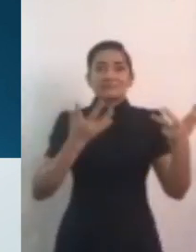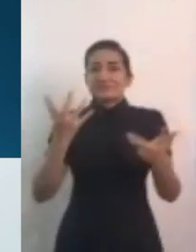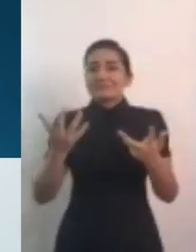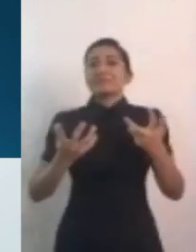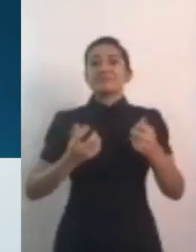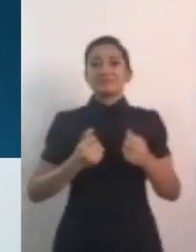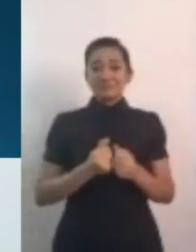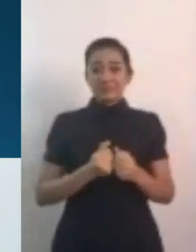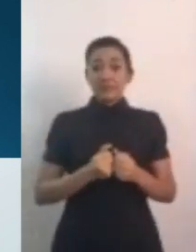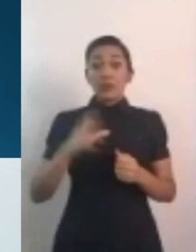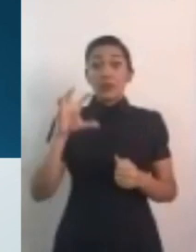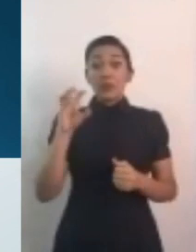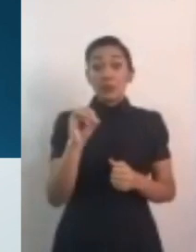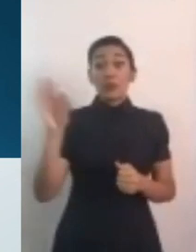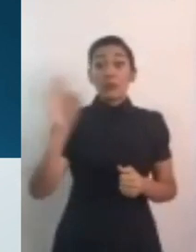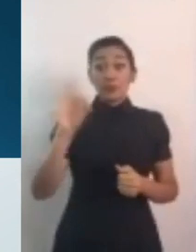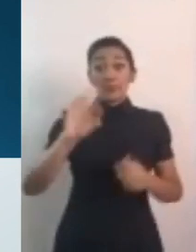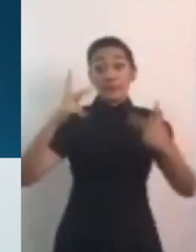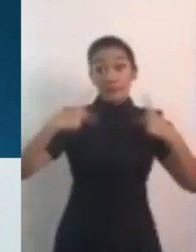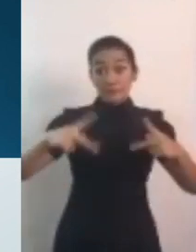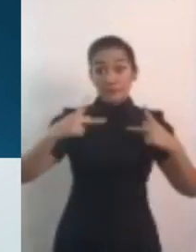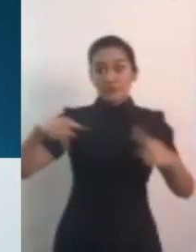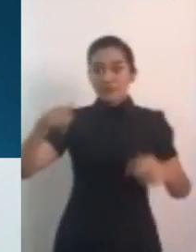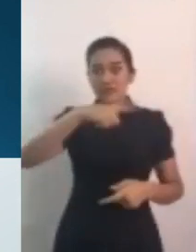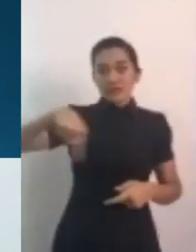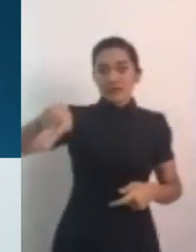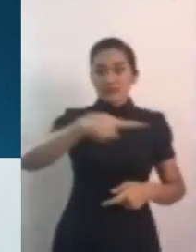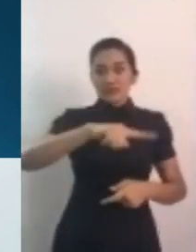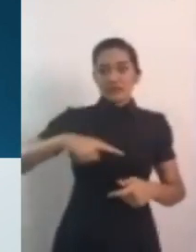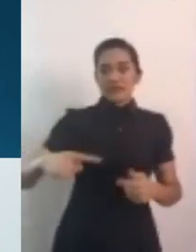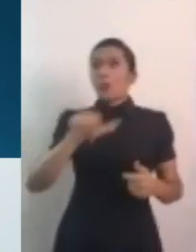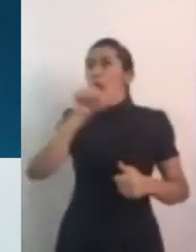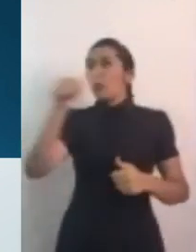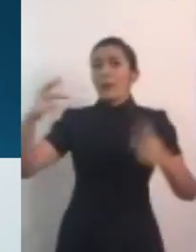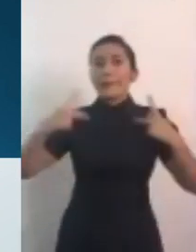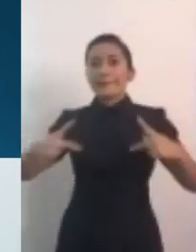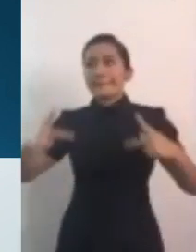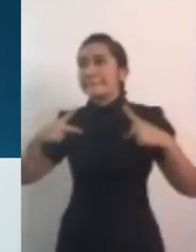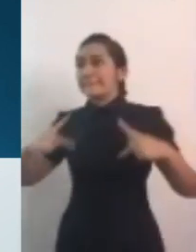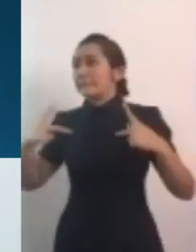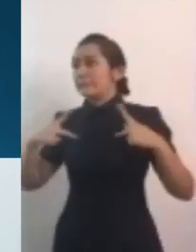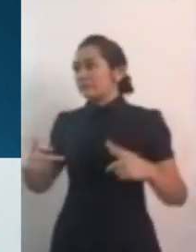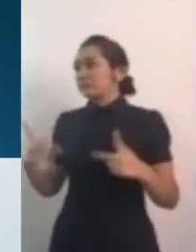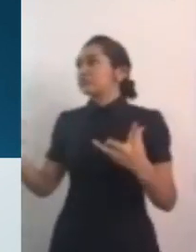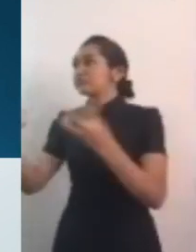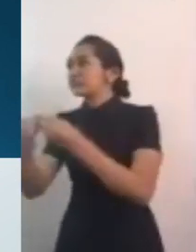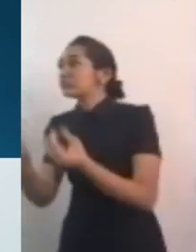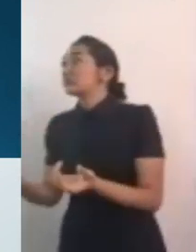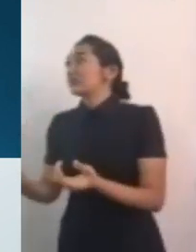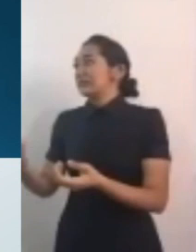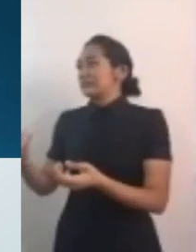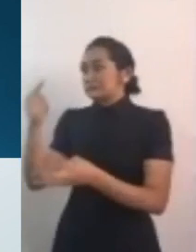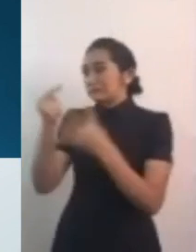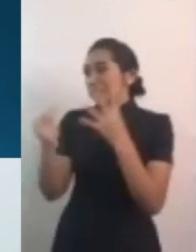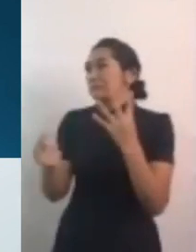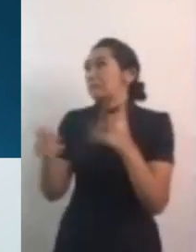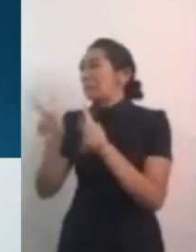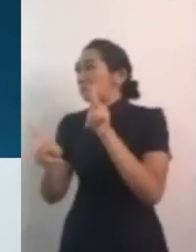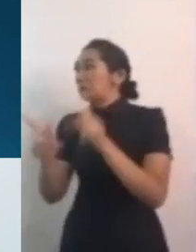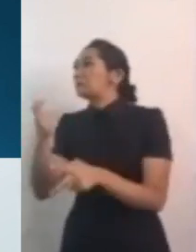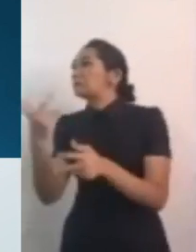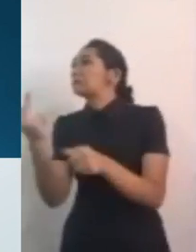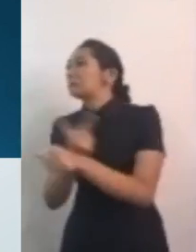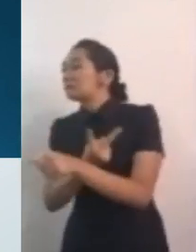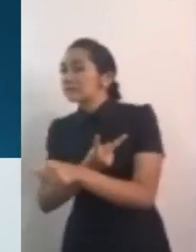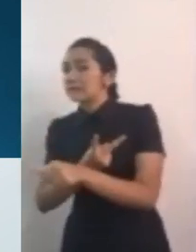la forma en que la gente interactúa con las otras personas con las que está viviendo. Los estresores se convierten en otro